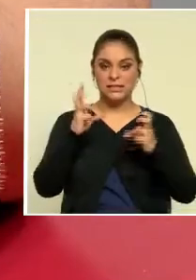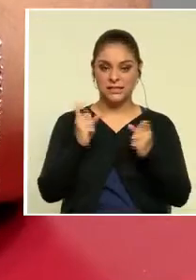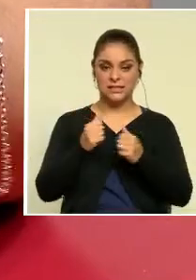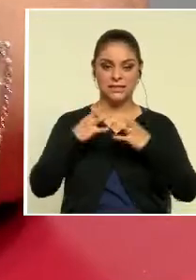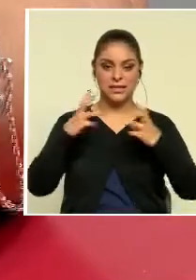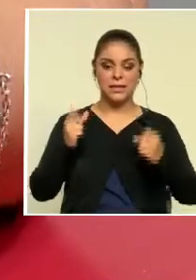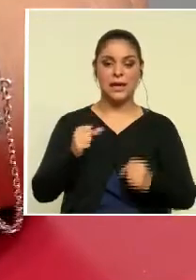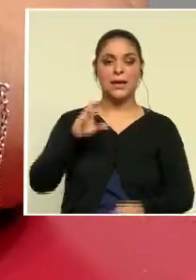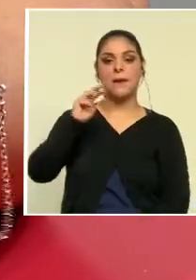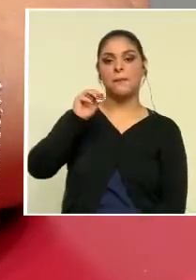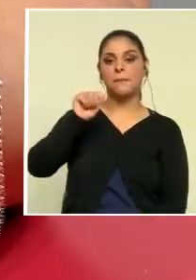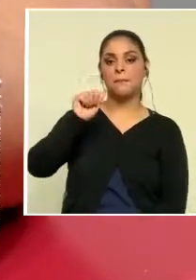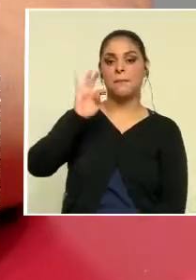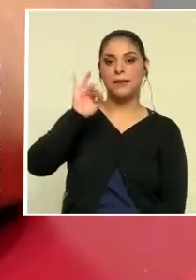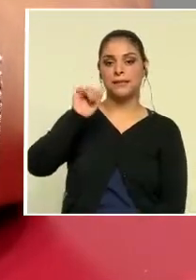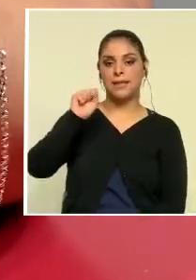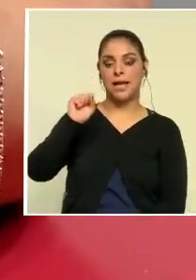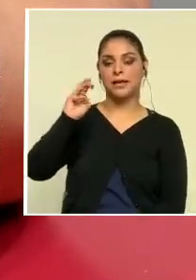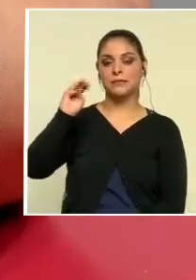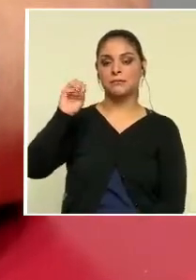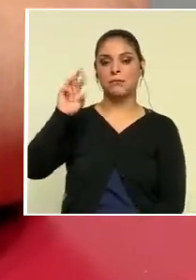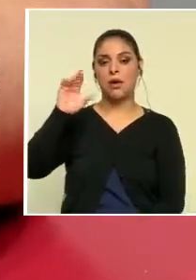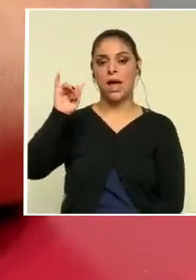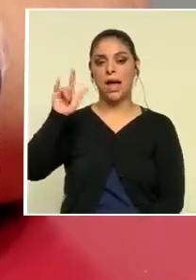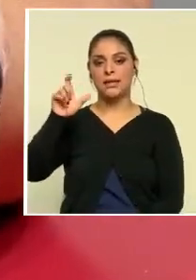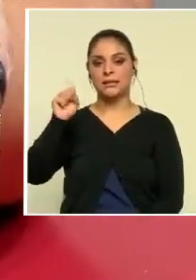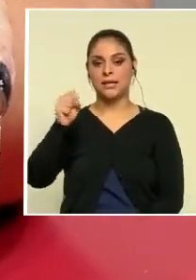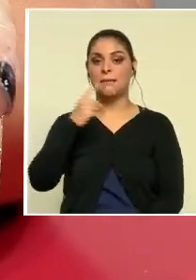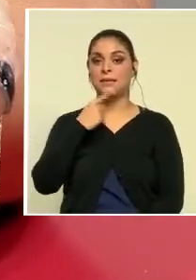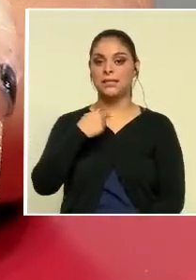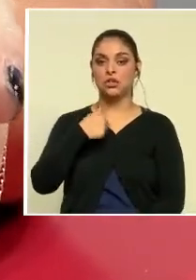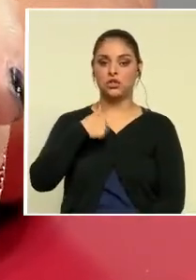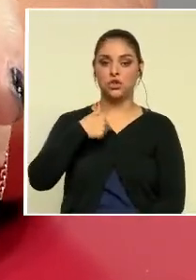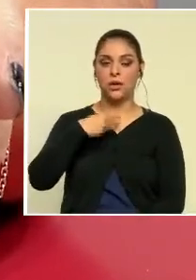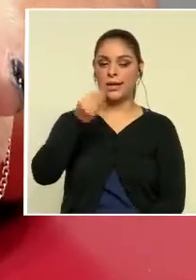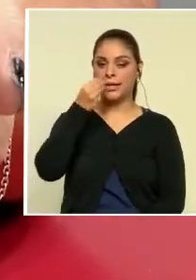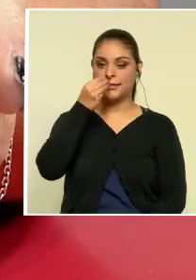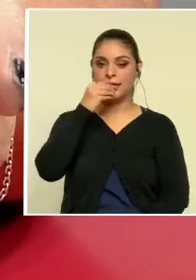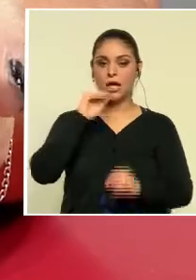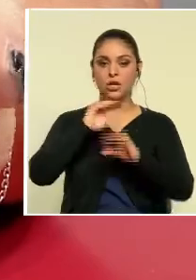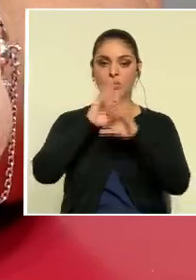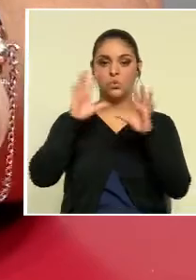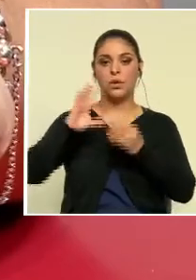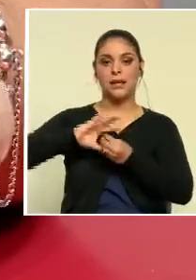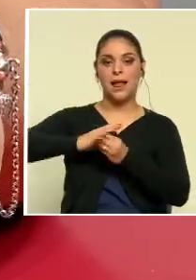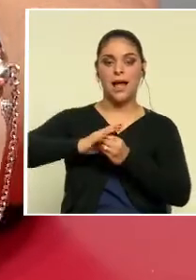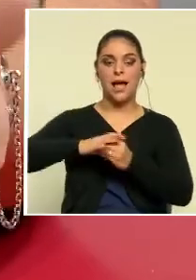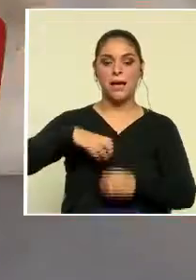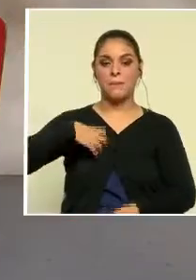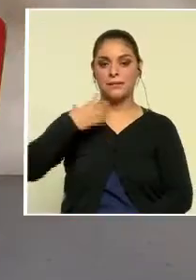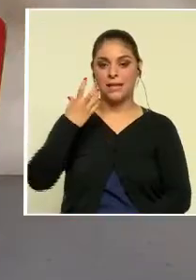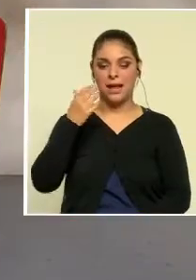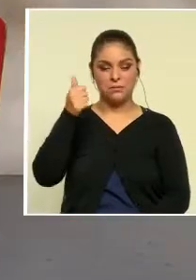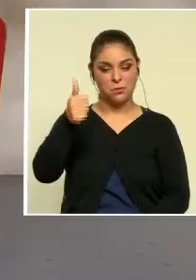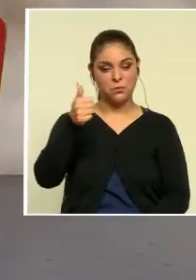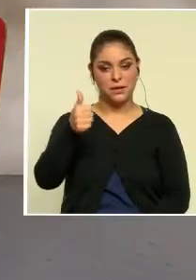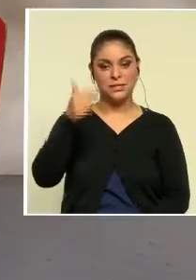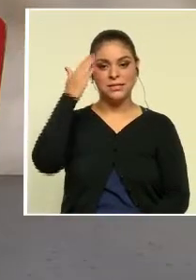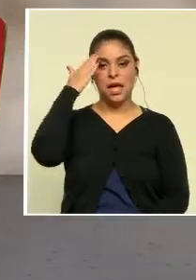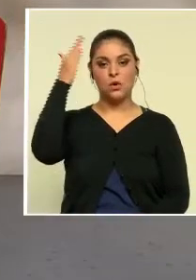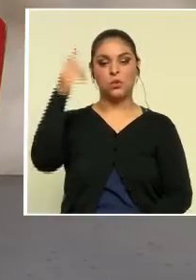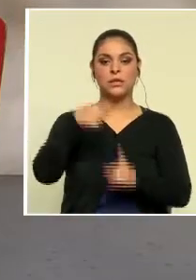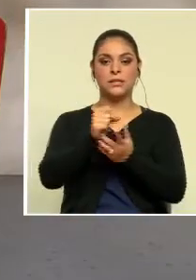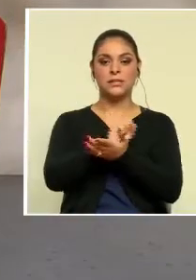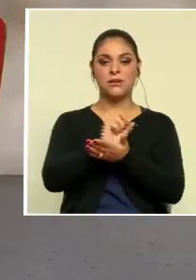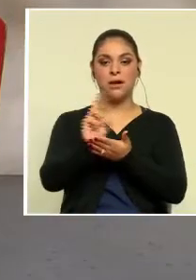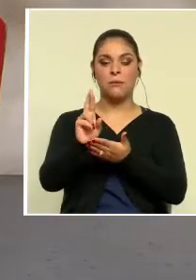matías morales brizuela dice que está de una naranja y manzanas súper bien saludos desde sea de sur de sangamon dice